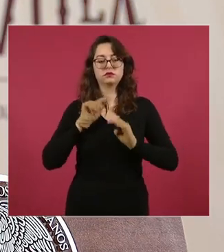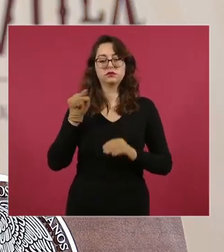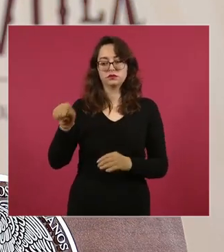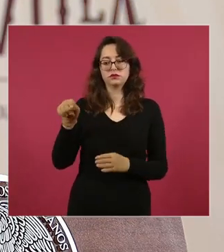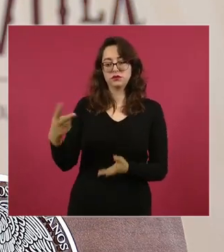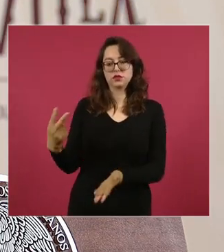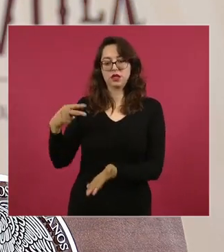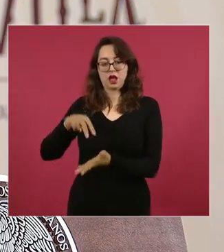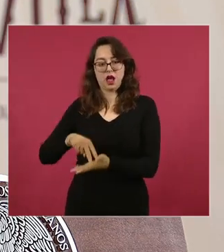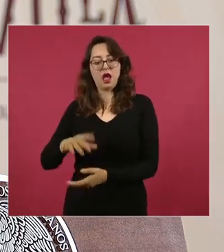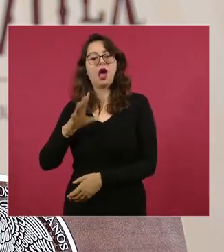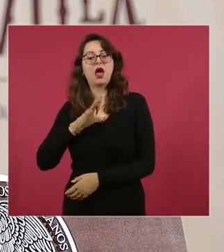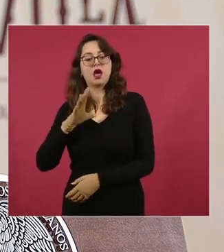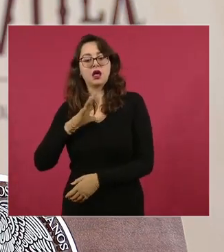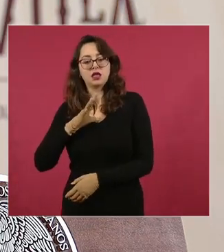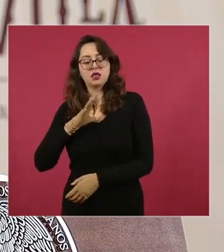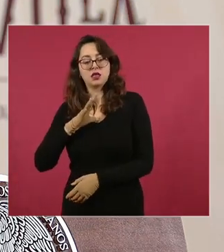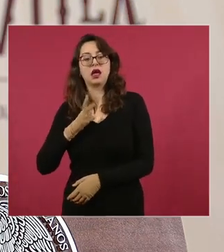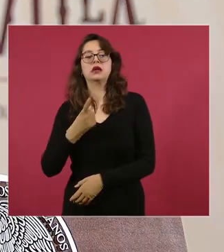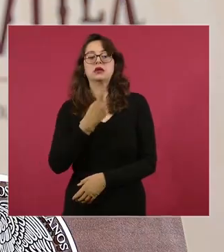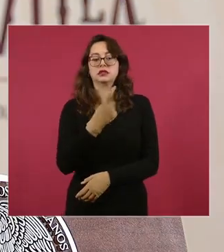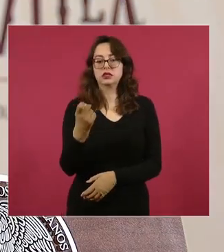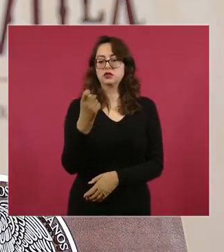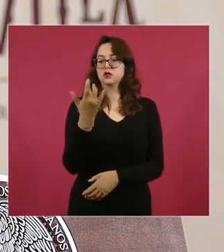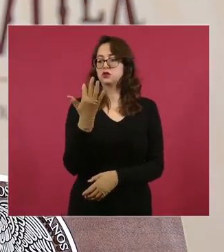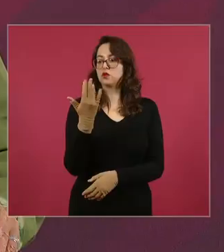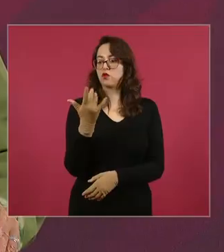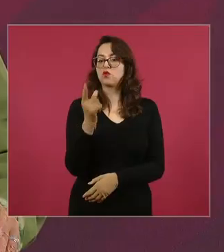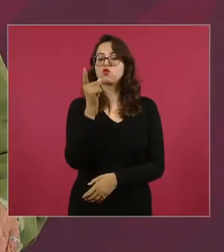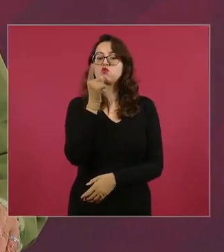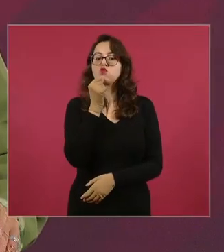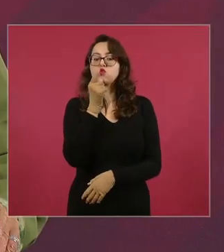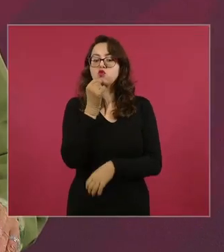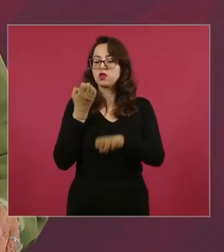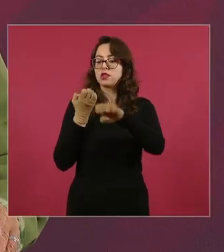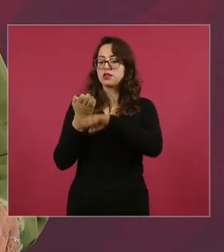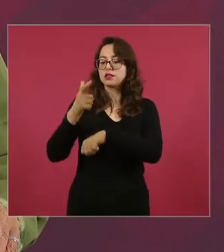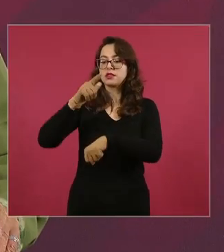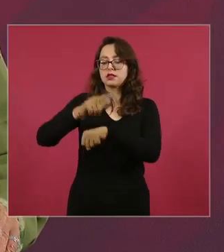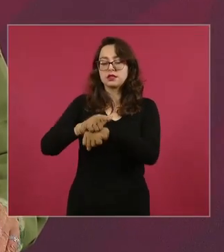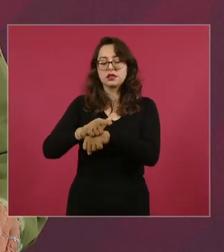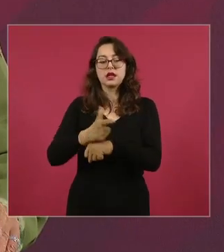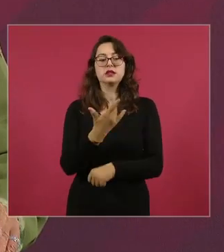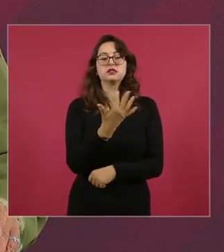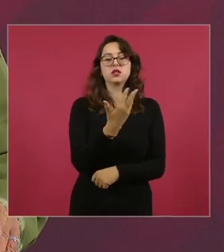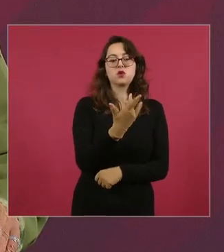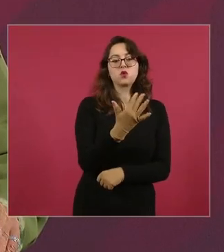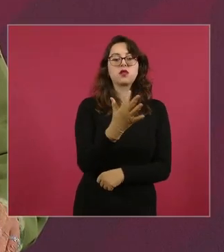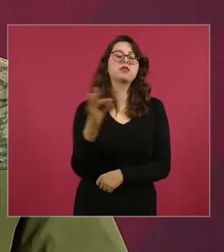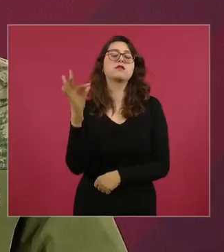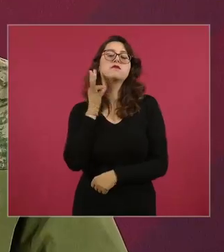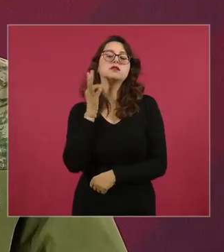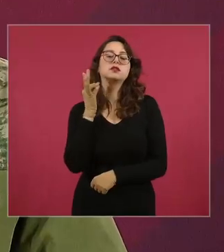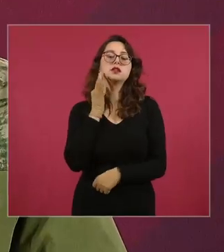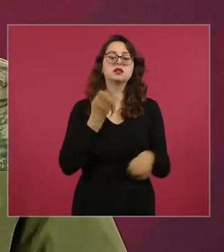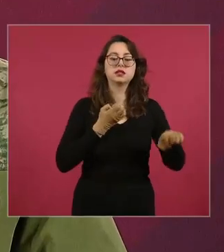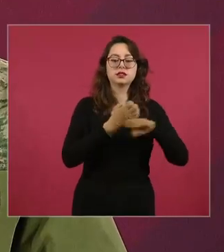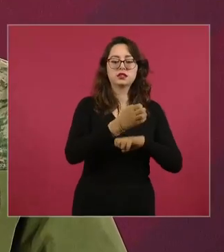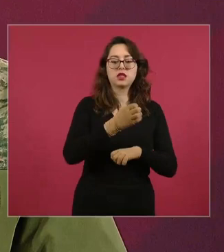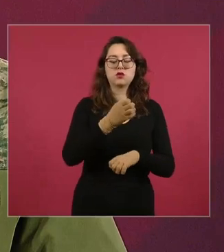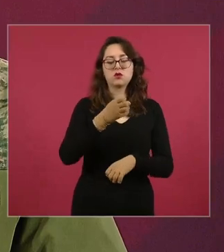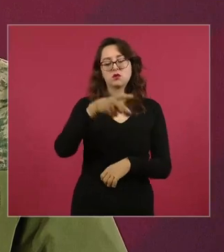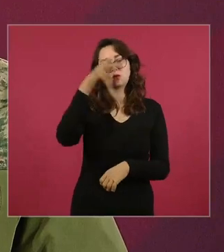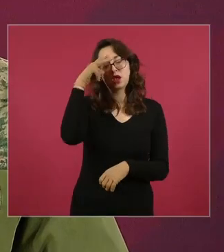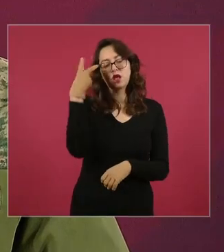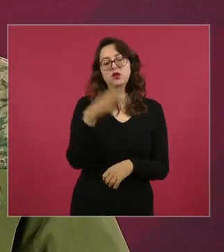son 150 de la Policía Estatal y 50 de la Fiscalía del Estado. Son